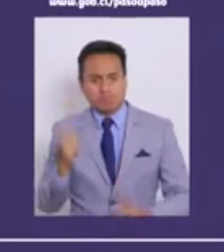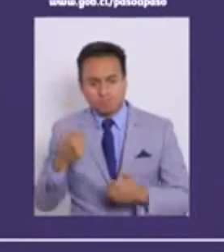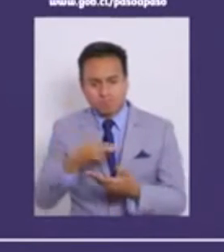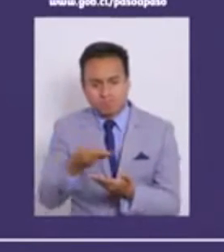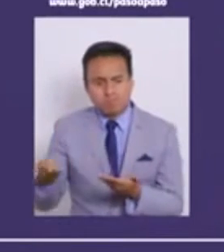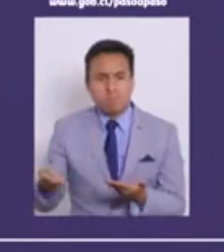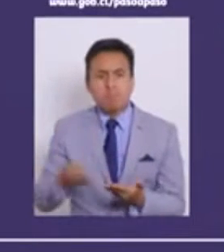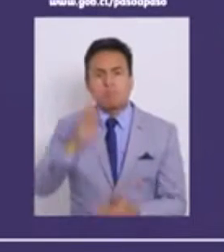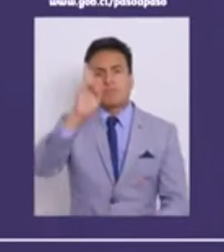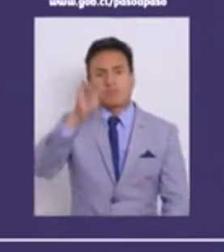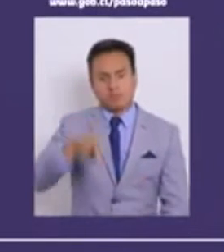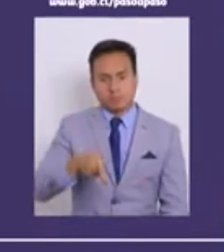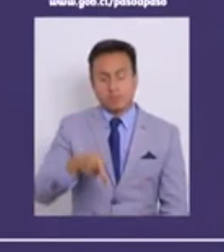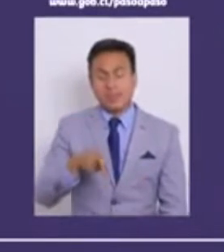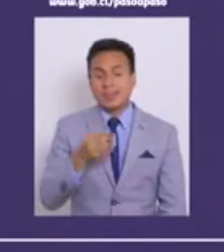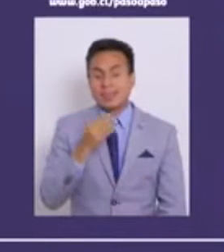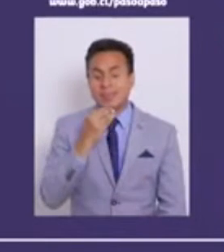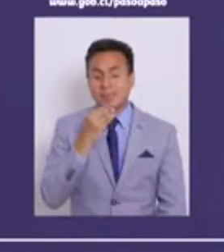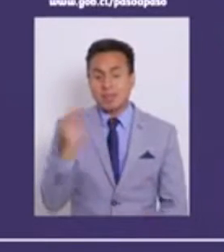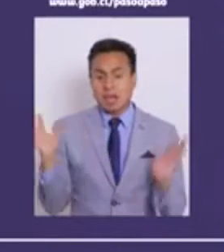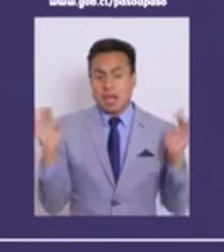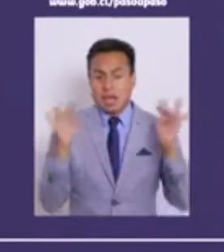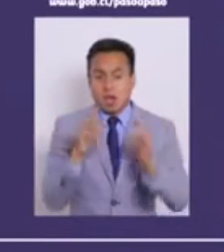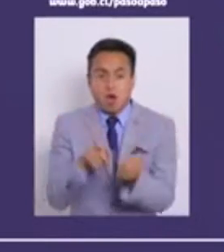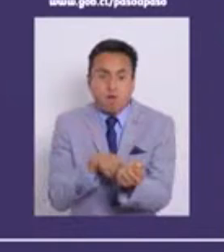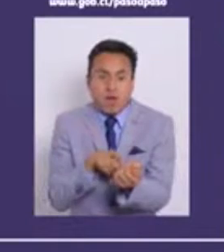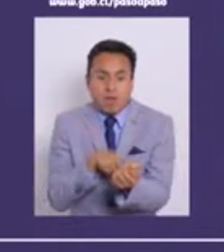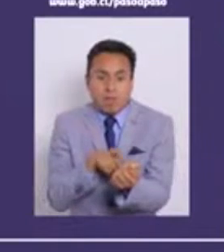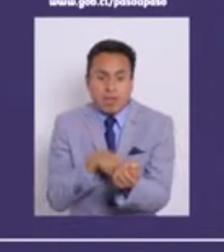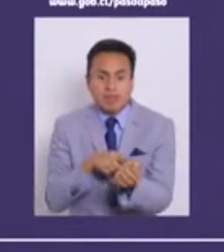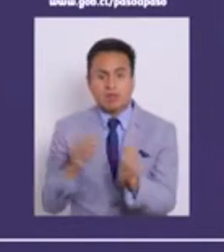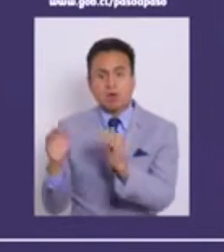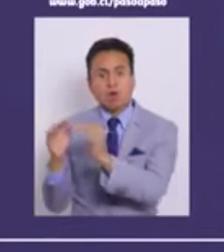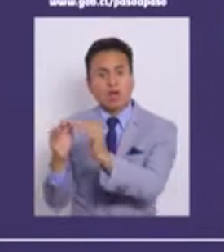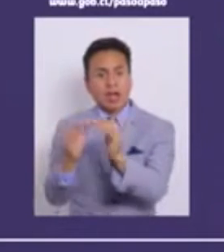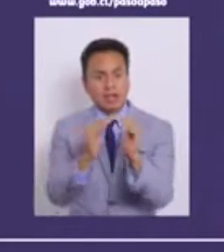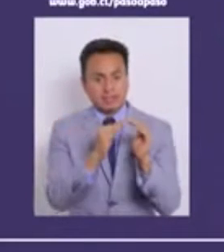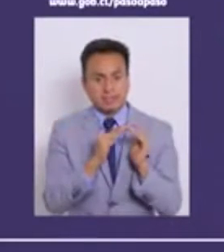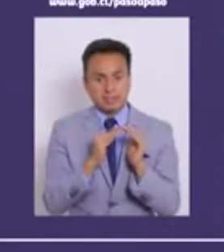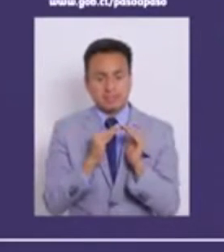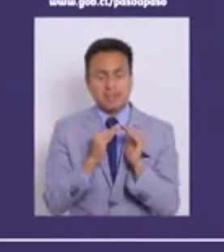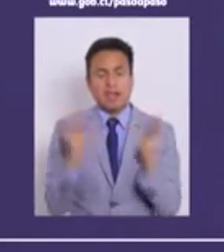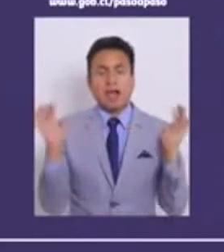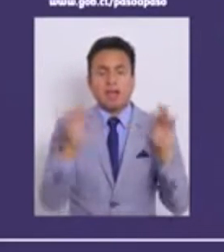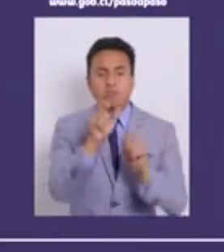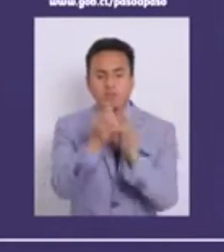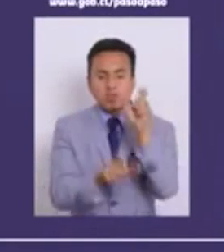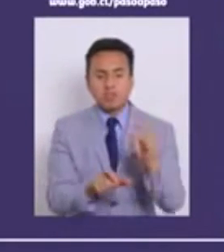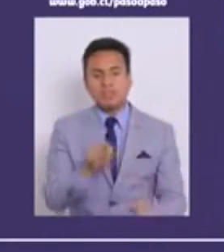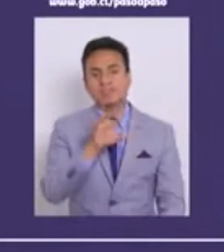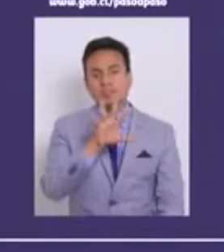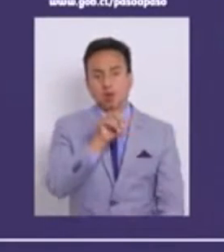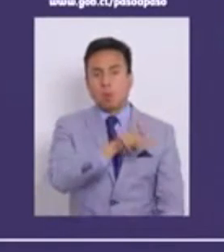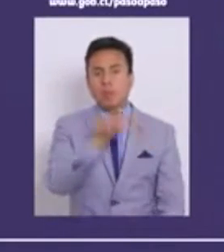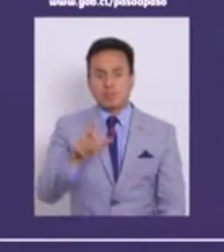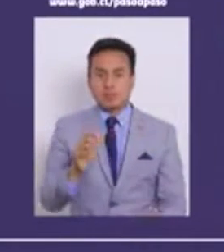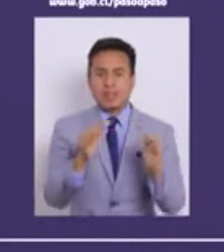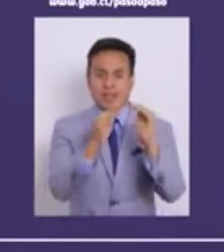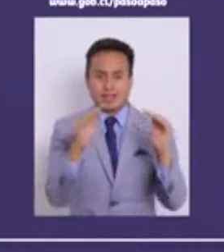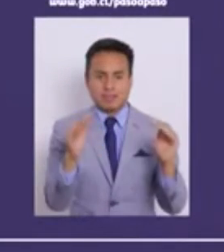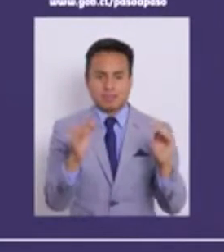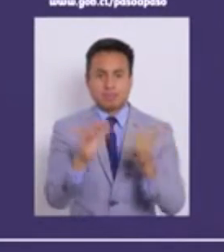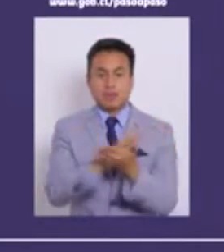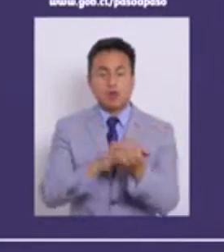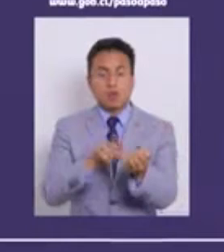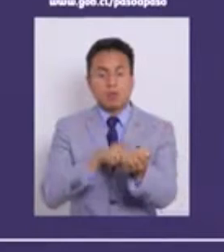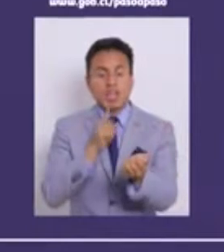aforo en los los eventos familiares en las casas el aforo es de 5 personas es decir si